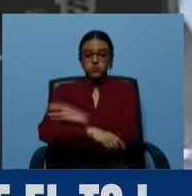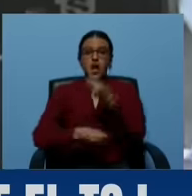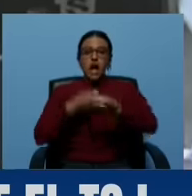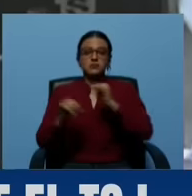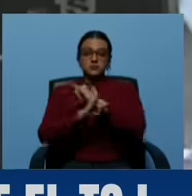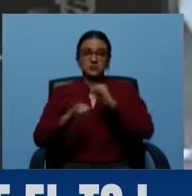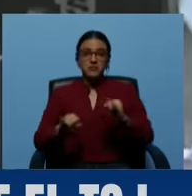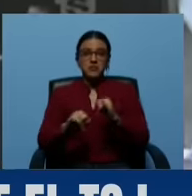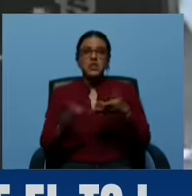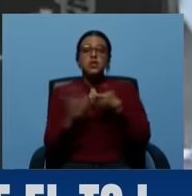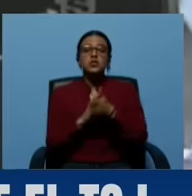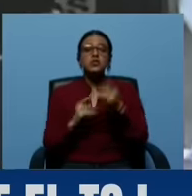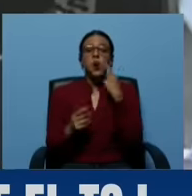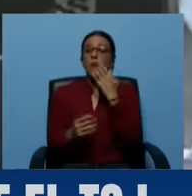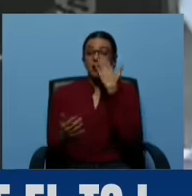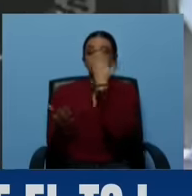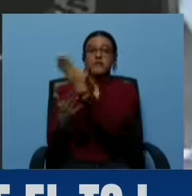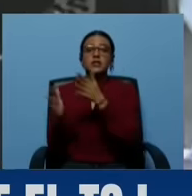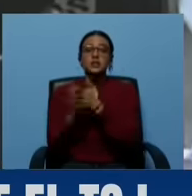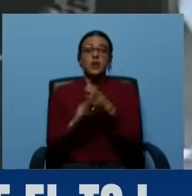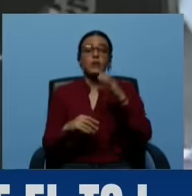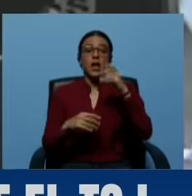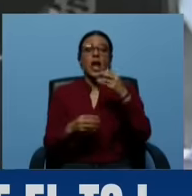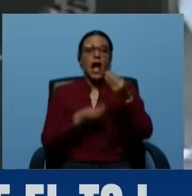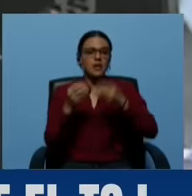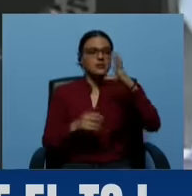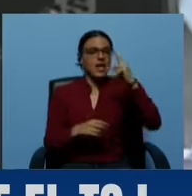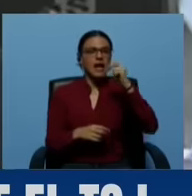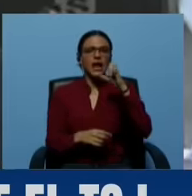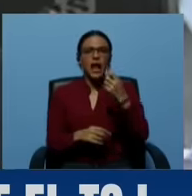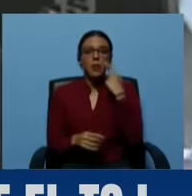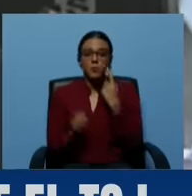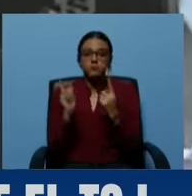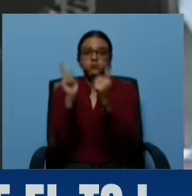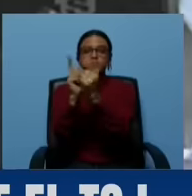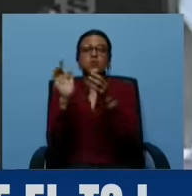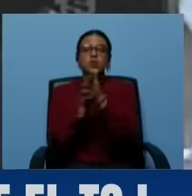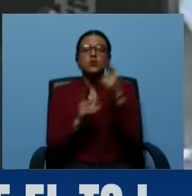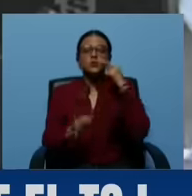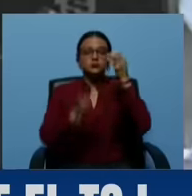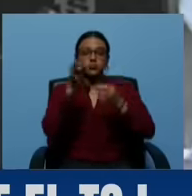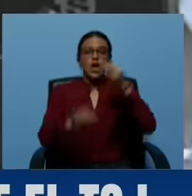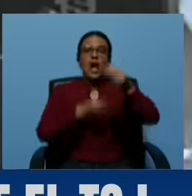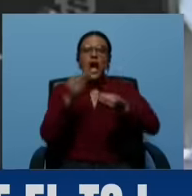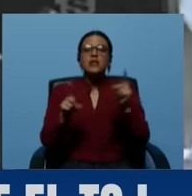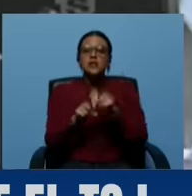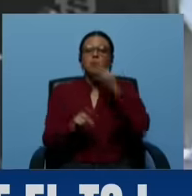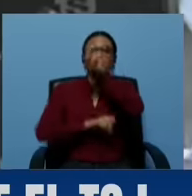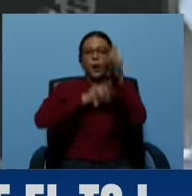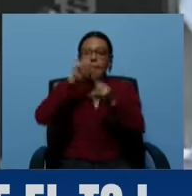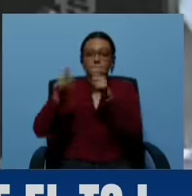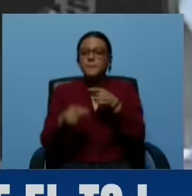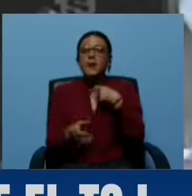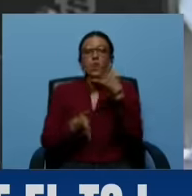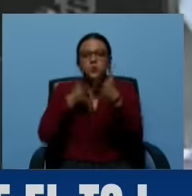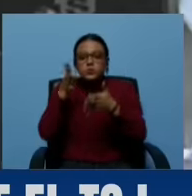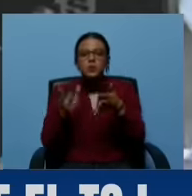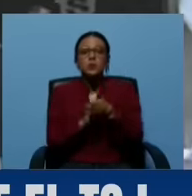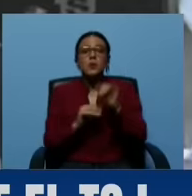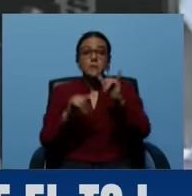la comparecencia ante la sala electoral sobre lo que es el inicio de estas audiencias del Tribunal